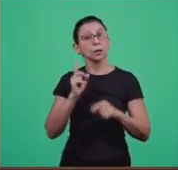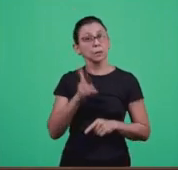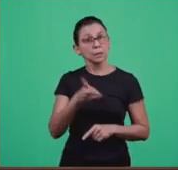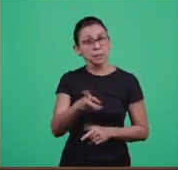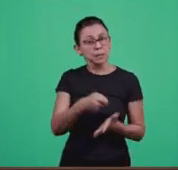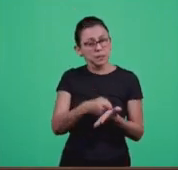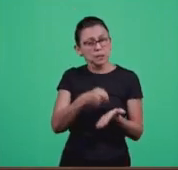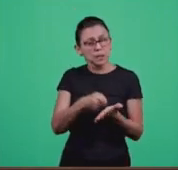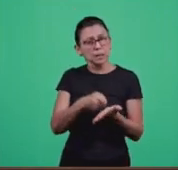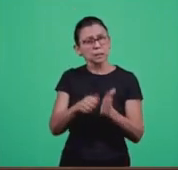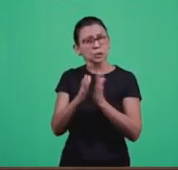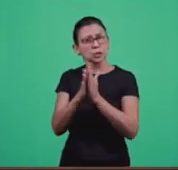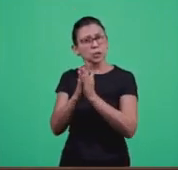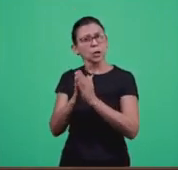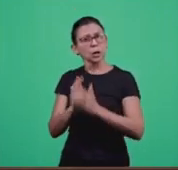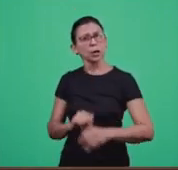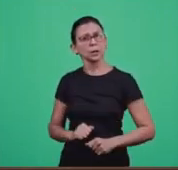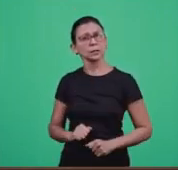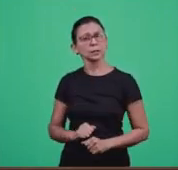oramos.